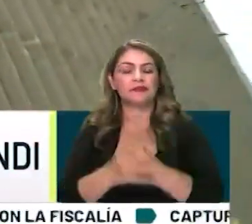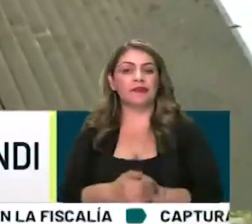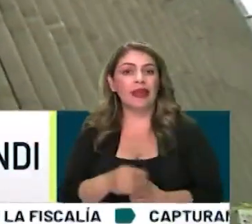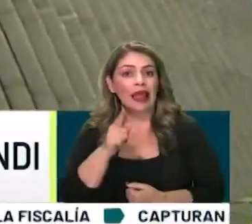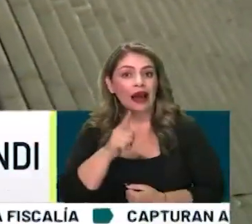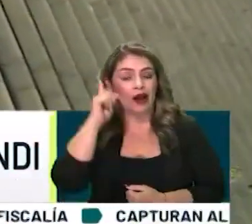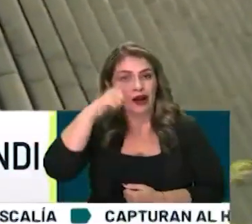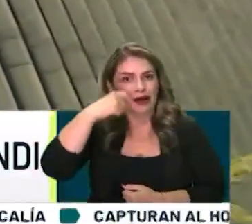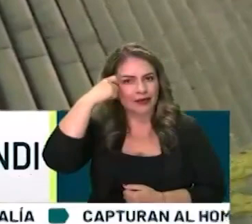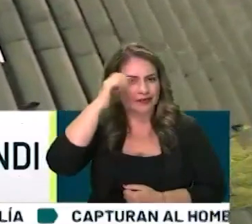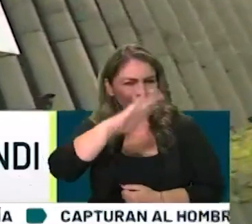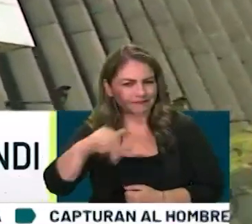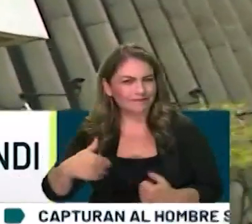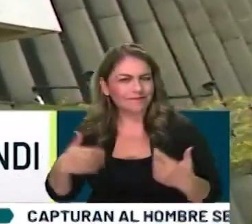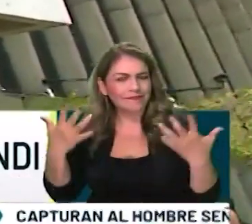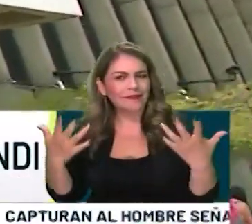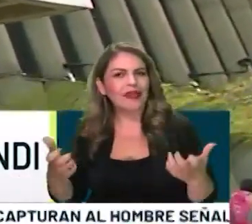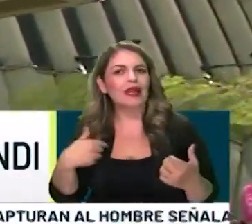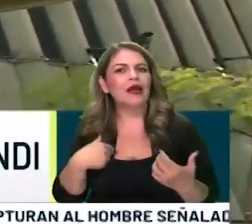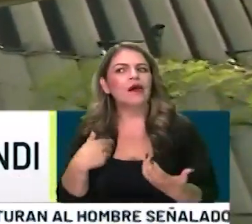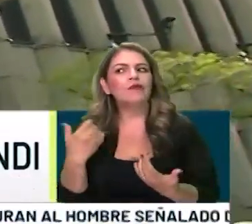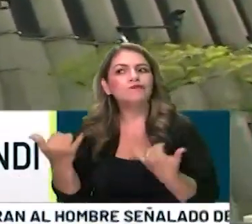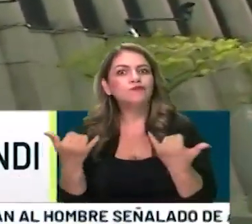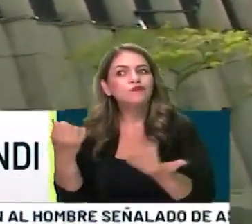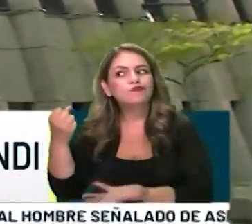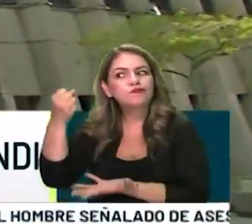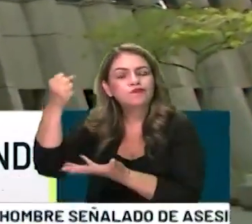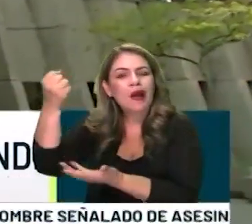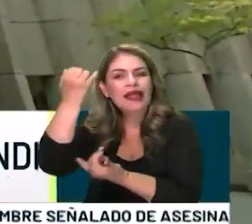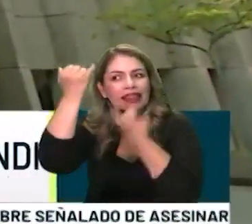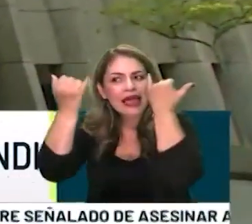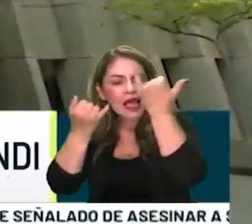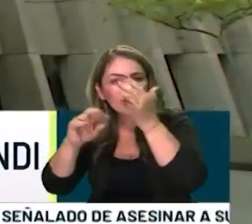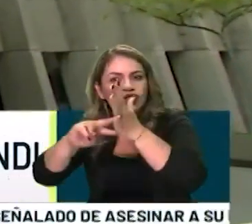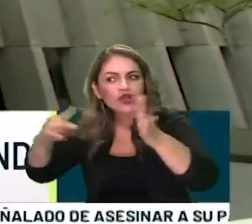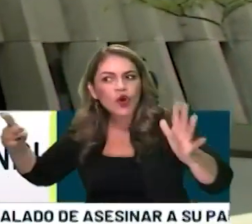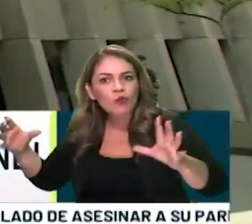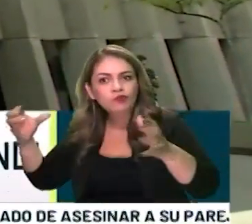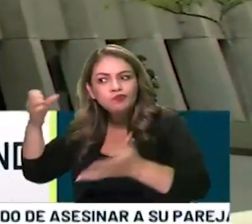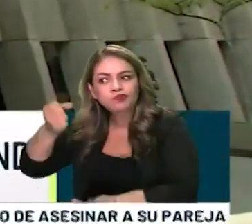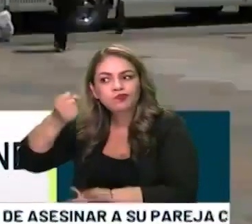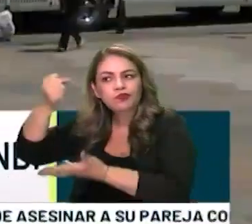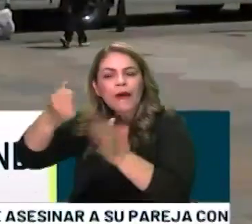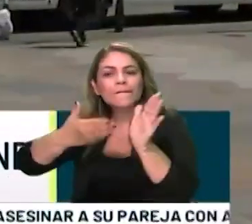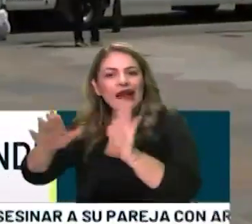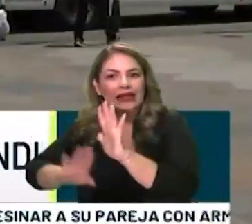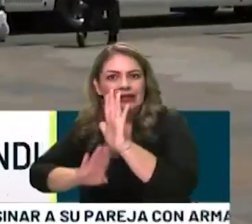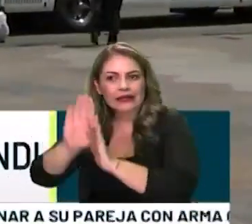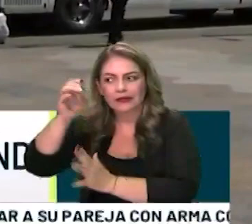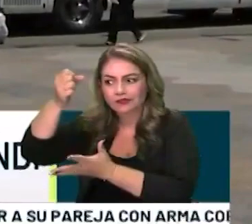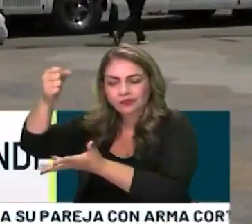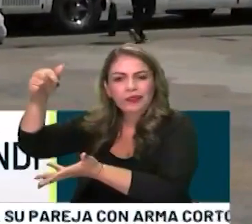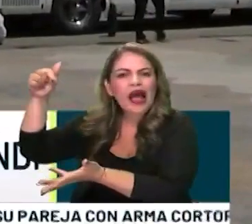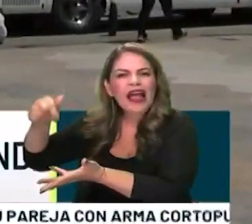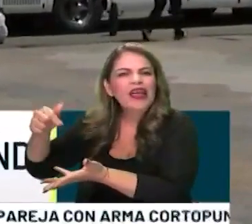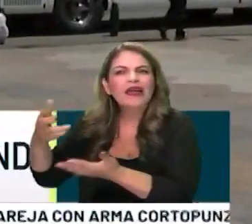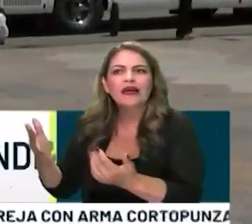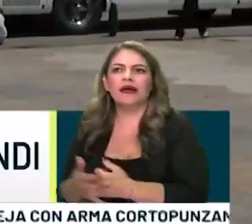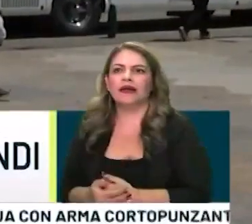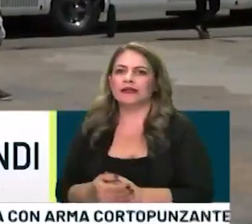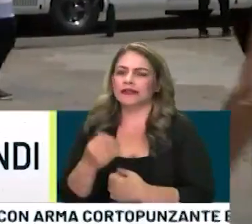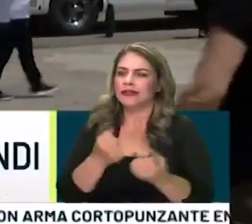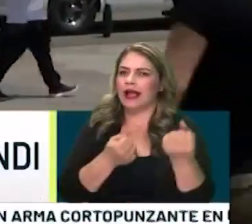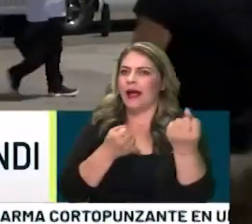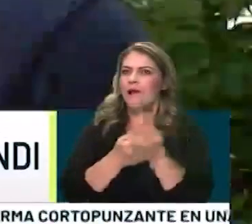Busca que a través del fondo de innovación ciencia y tecnología que hace parte del plan de desarrollo se pueda contribuir a la dinámica de todos